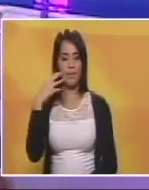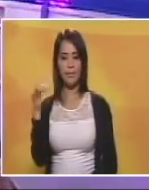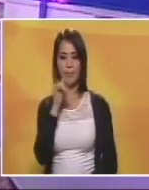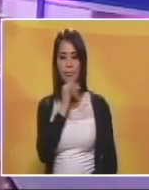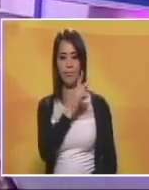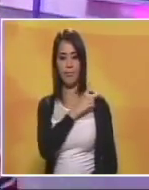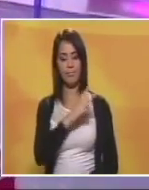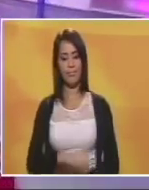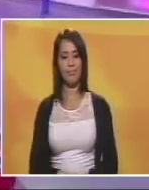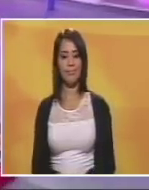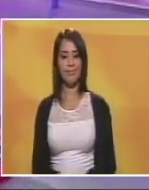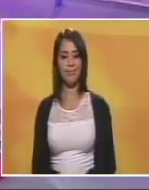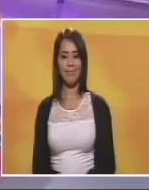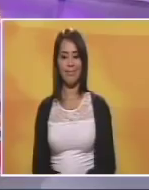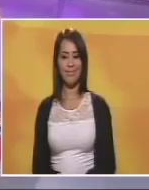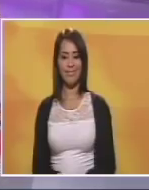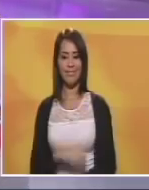un vestido color rosa de plumas, falda armada y cola, diseñado por Valentino bajo el nombre Flamingo.